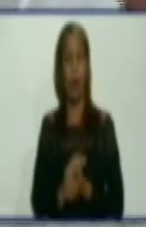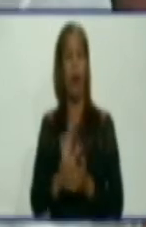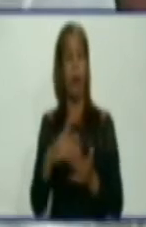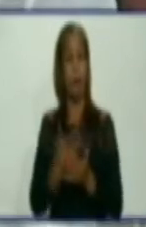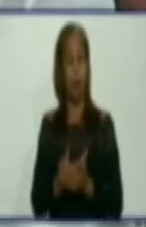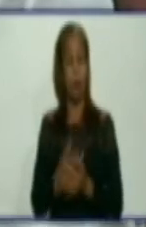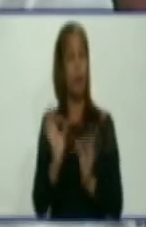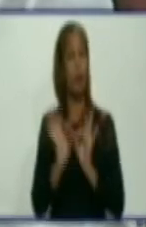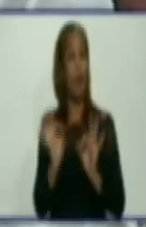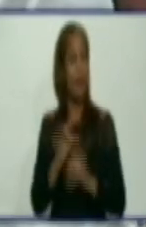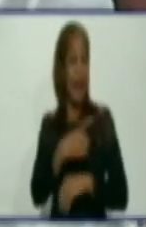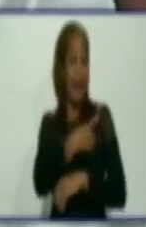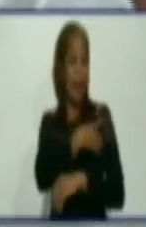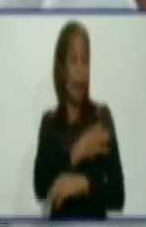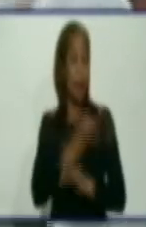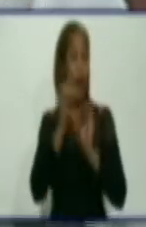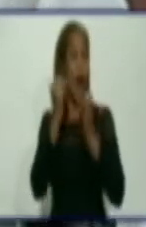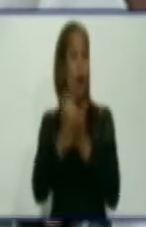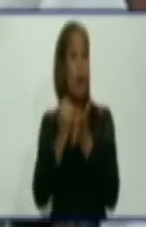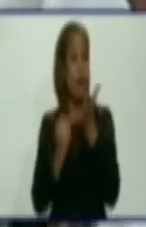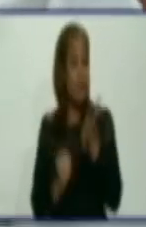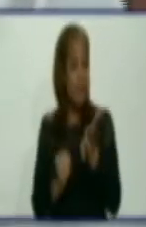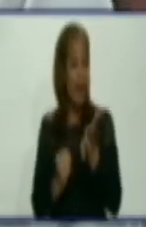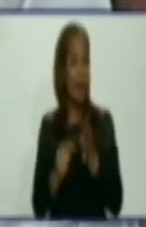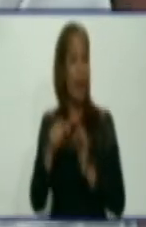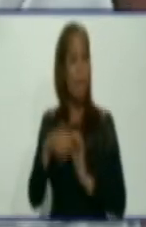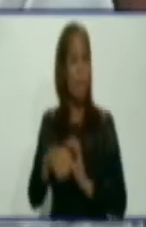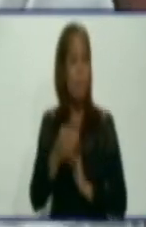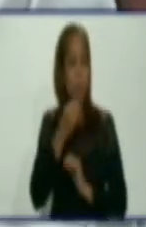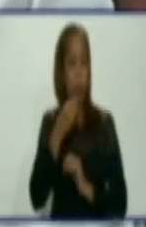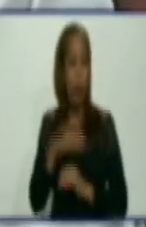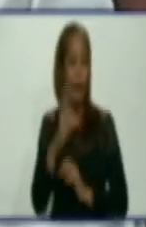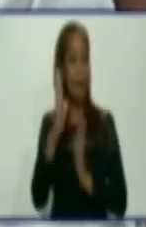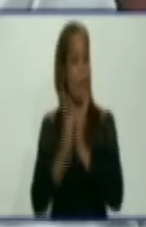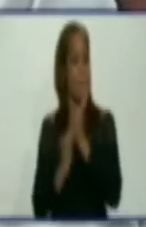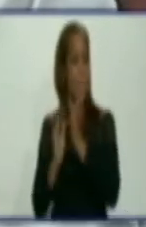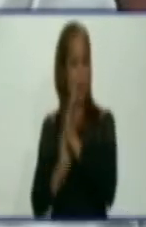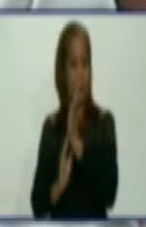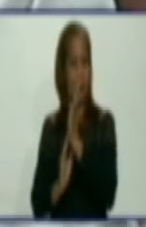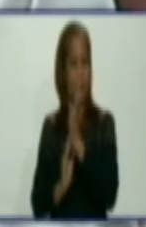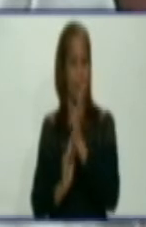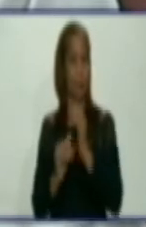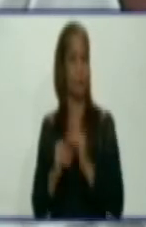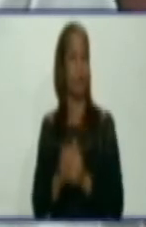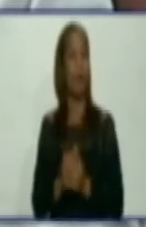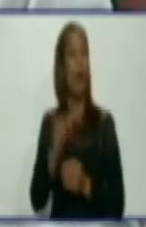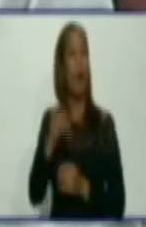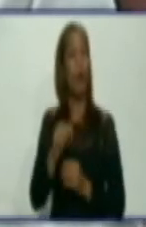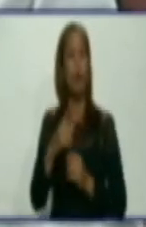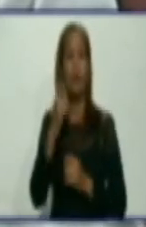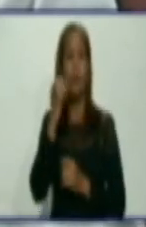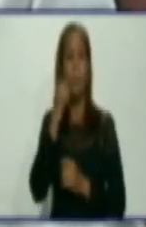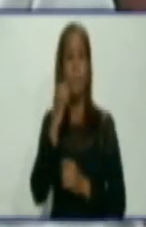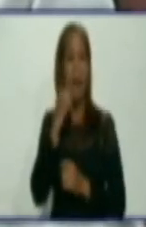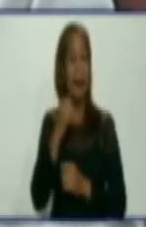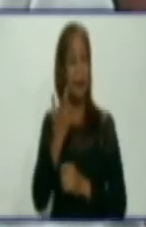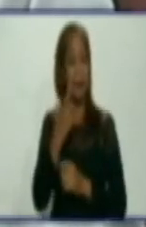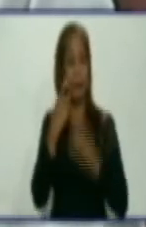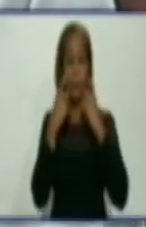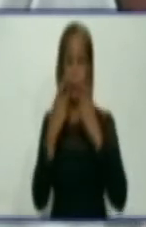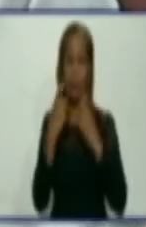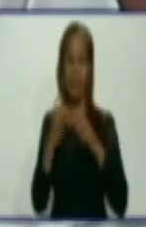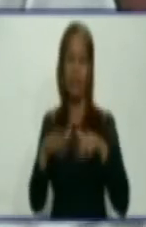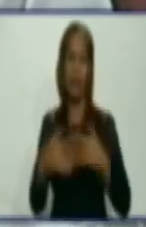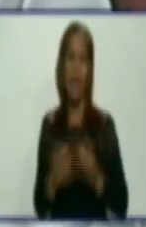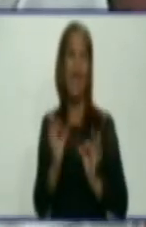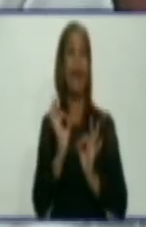meses y pudiéramos estar hablando de otro momento o otra situación. Hoy lo más importante es el autocuidado y